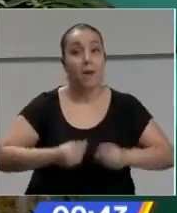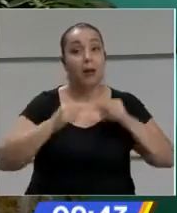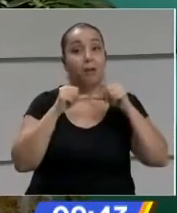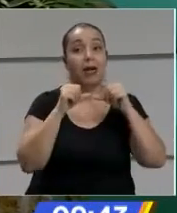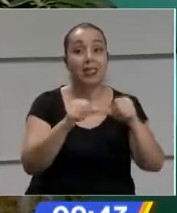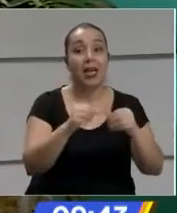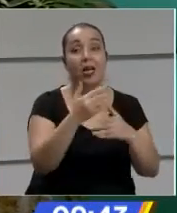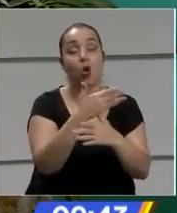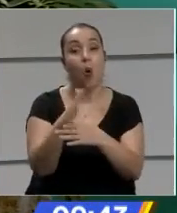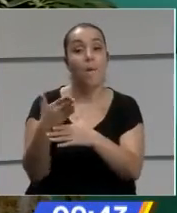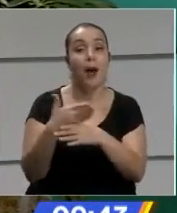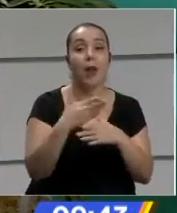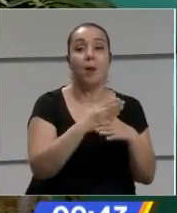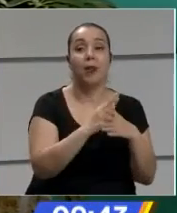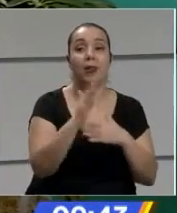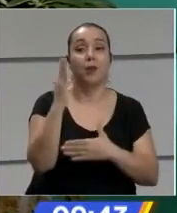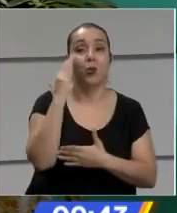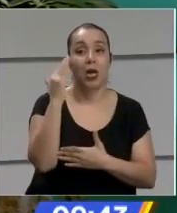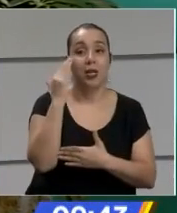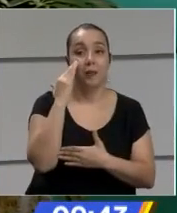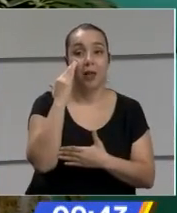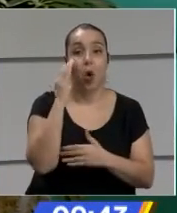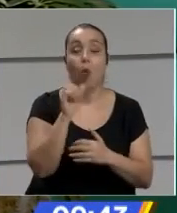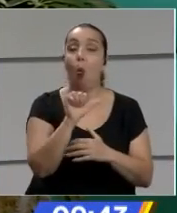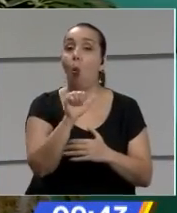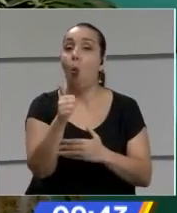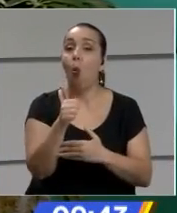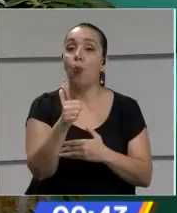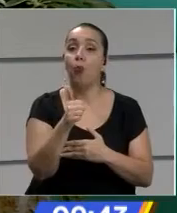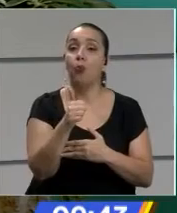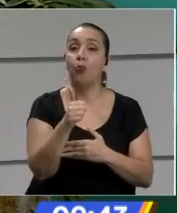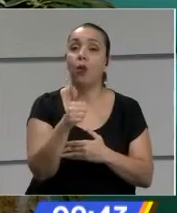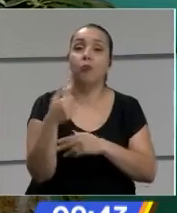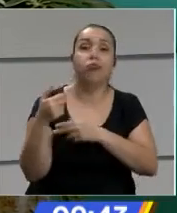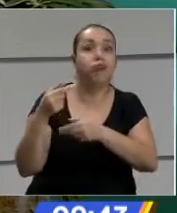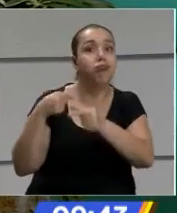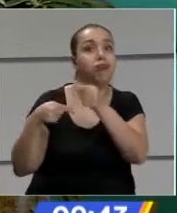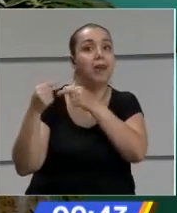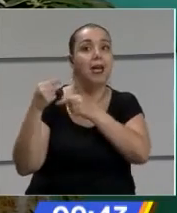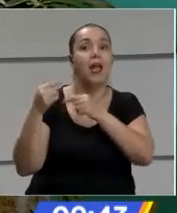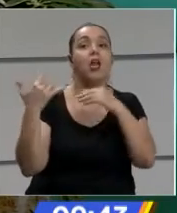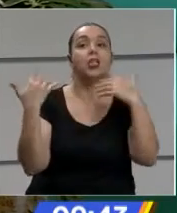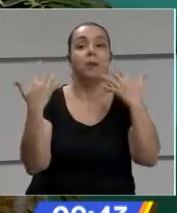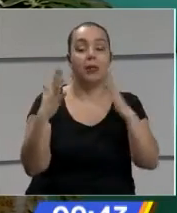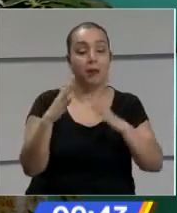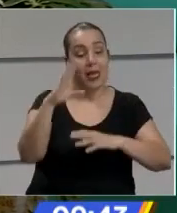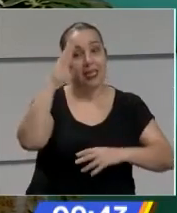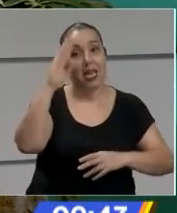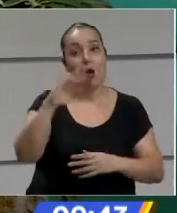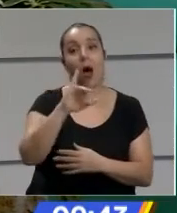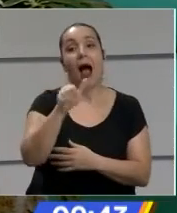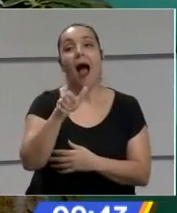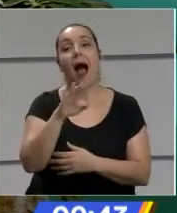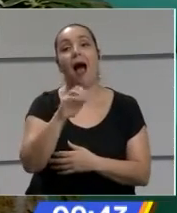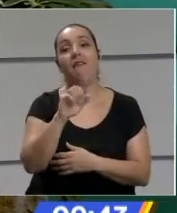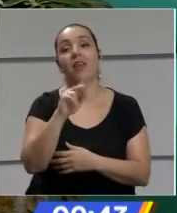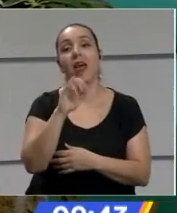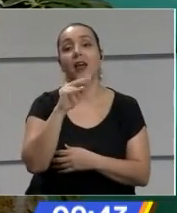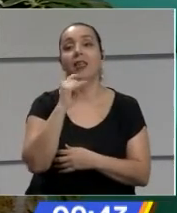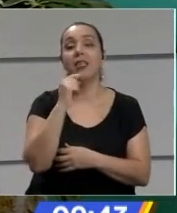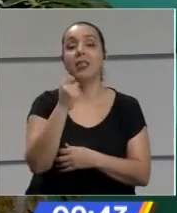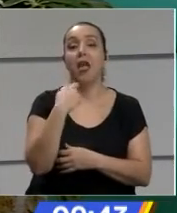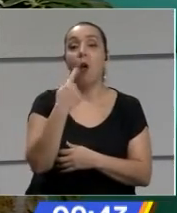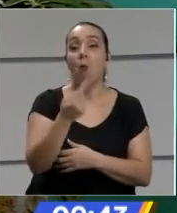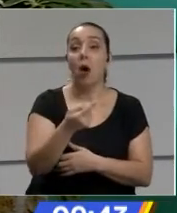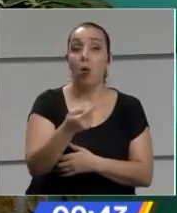seguir compartiendo la sabiduría con otras generaciones. También saludamos a Javier Acapulco, que